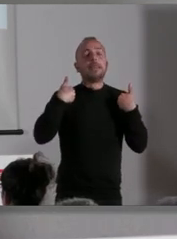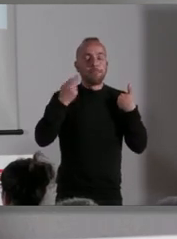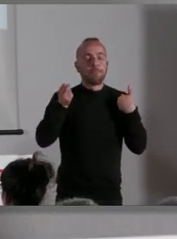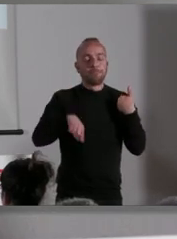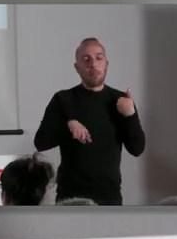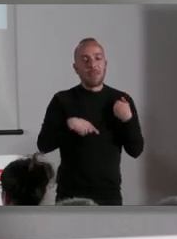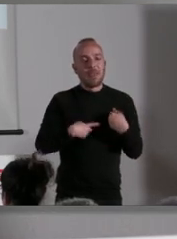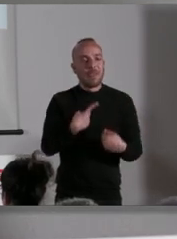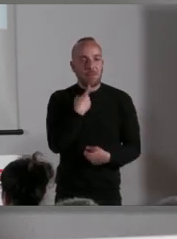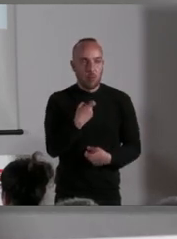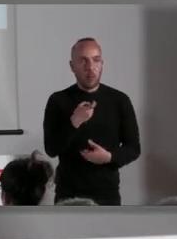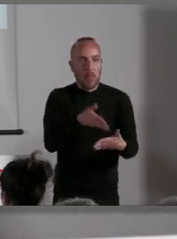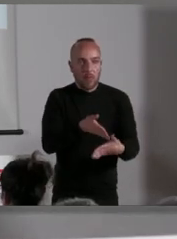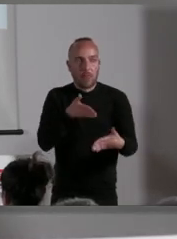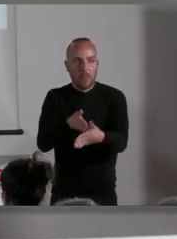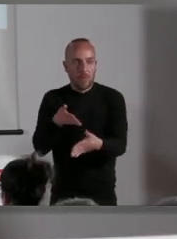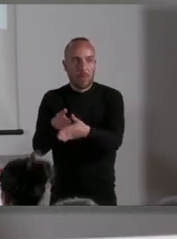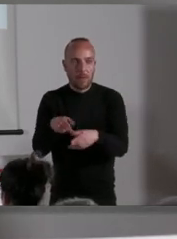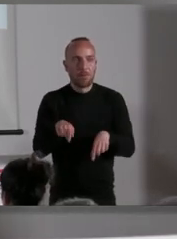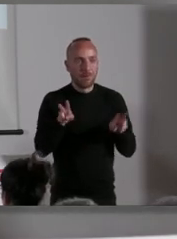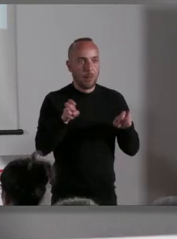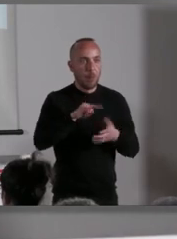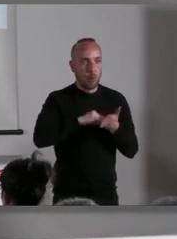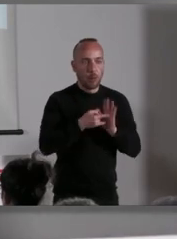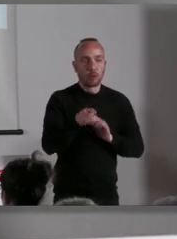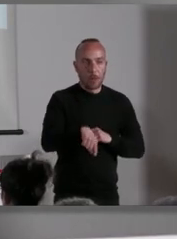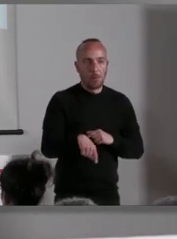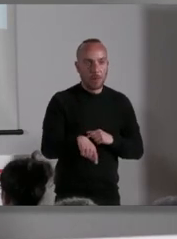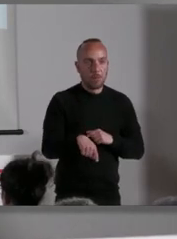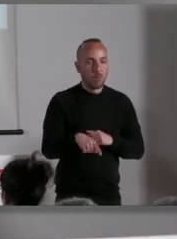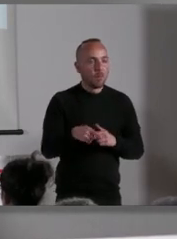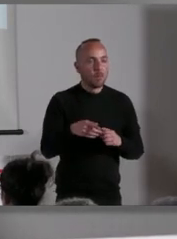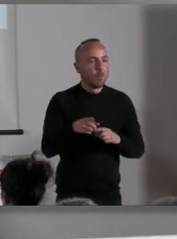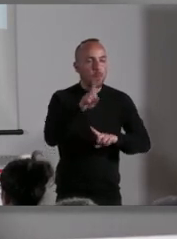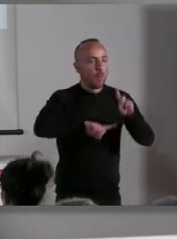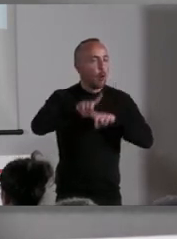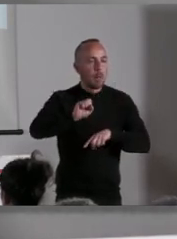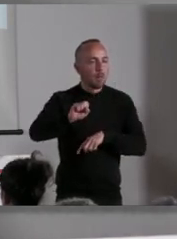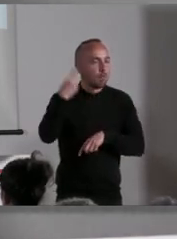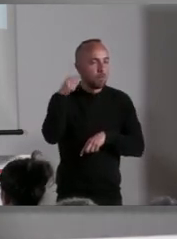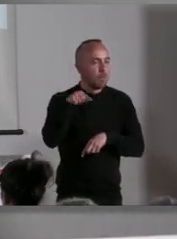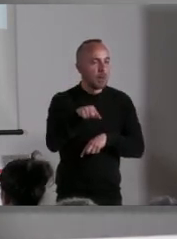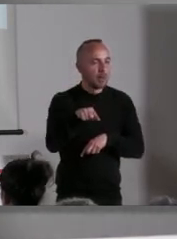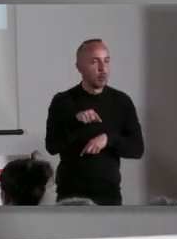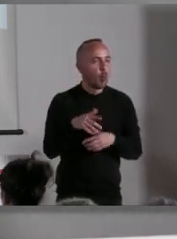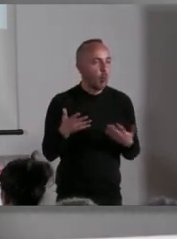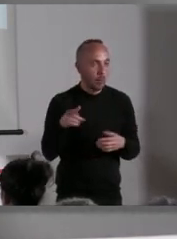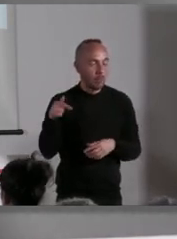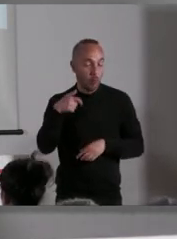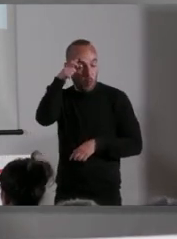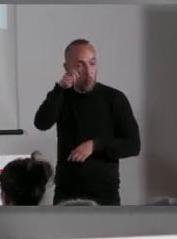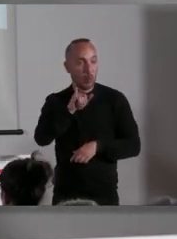para avanzar con estos proyectos. Los principales problemas con los que nos hemos encontrado, sobre todo aquí en